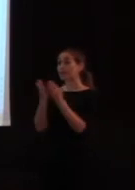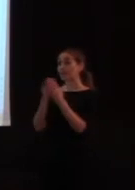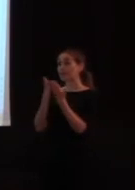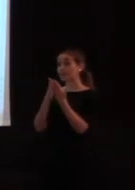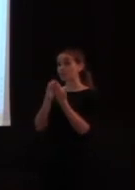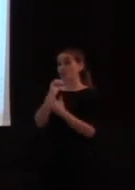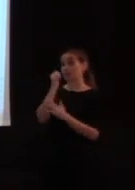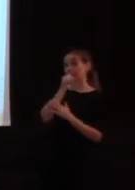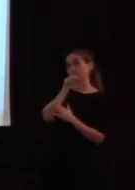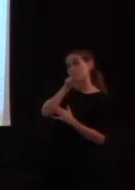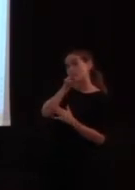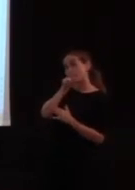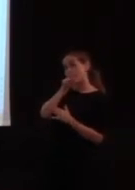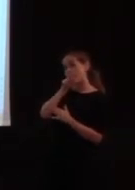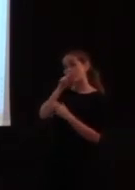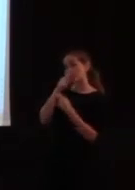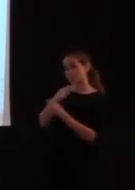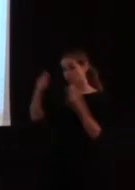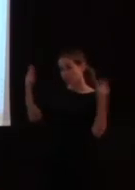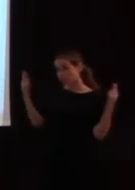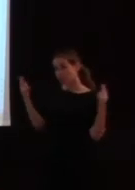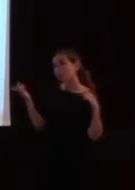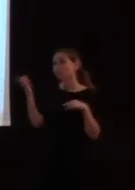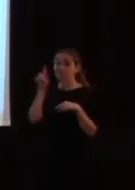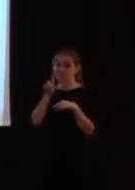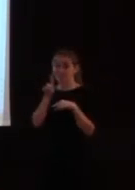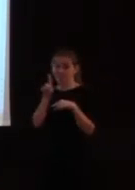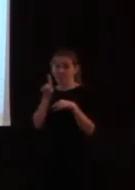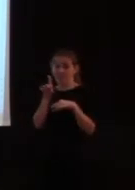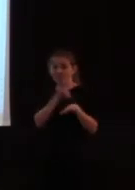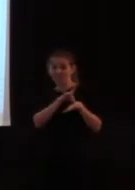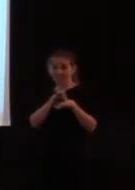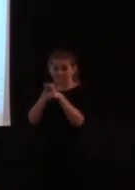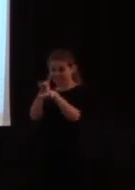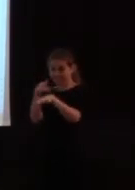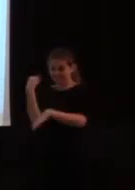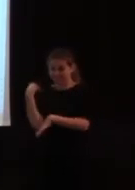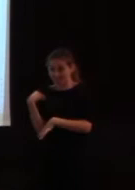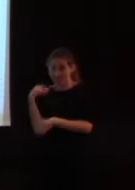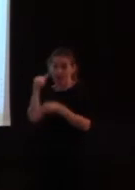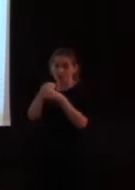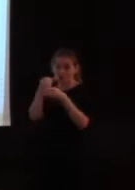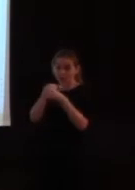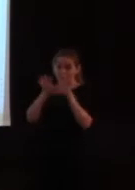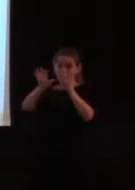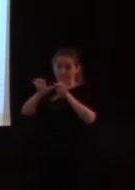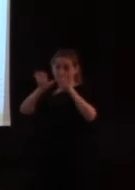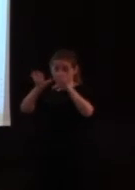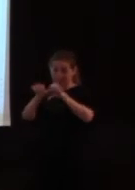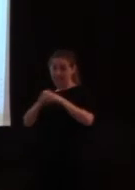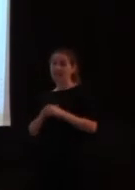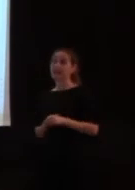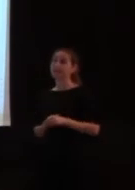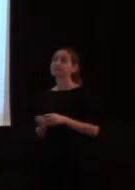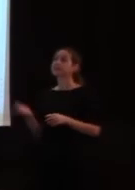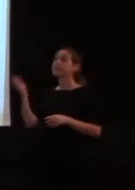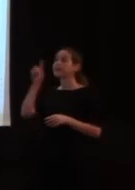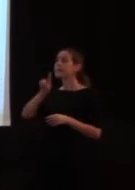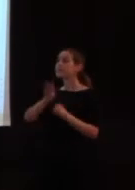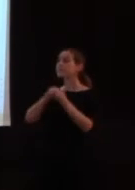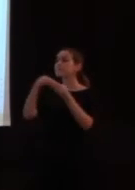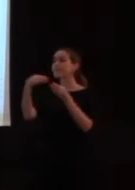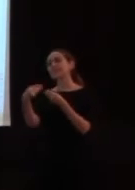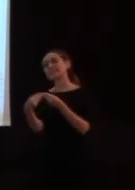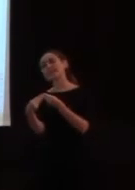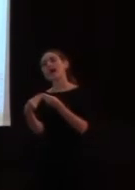hablar en público, que también está en esta línea de donde proponer contenidos de aprendizaje, ¿no? Después también tenéis otros materiales